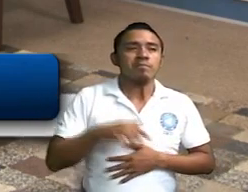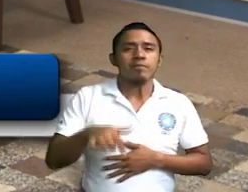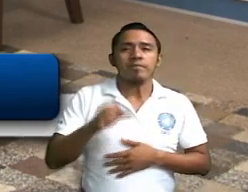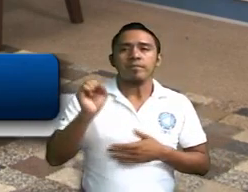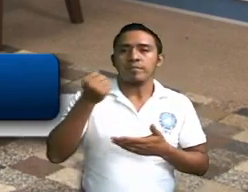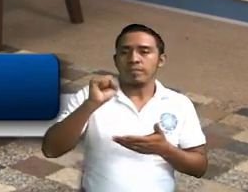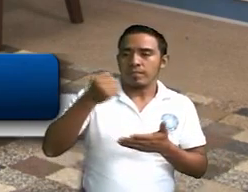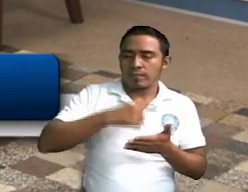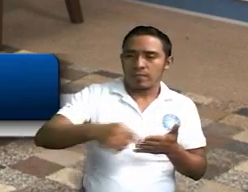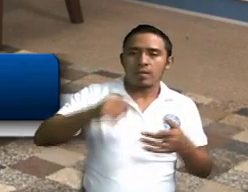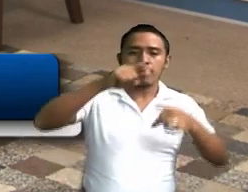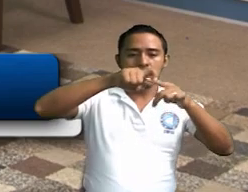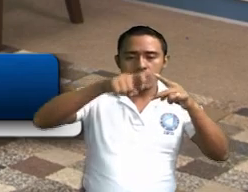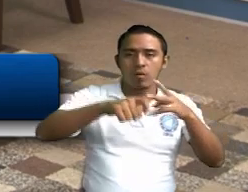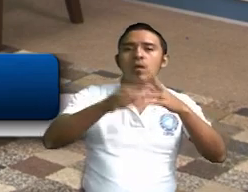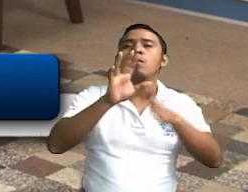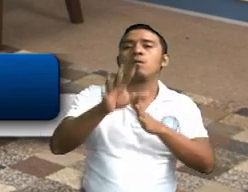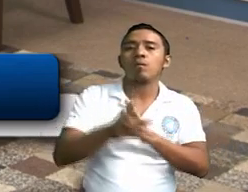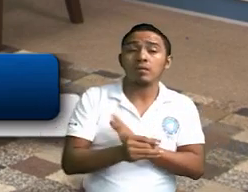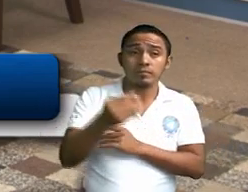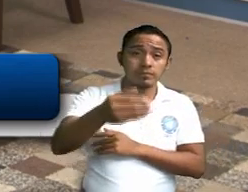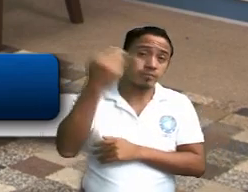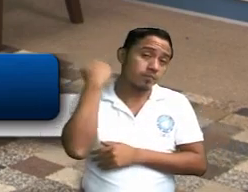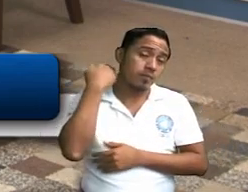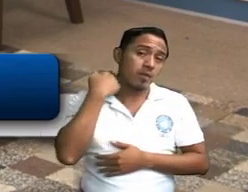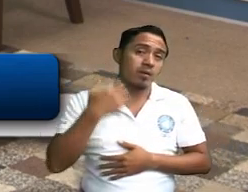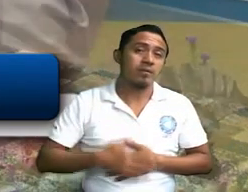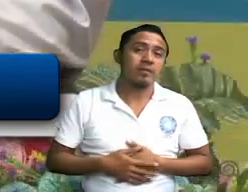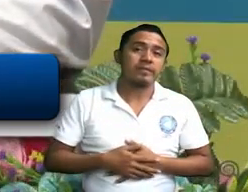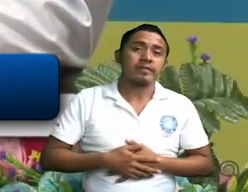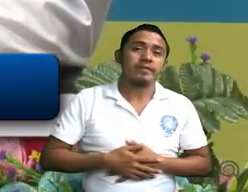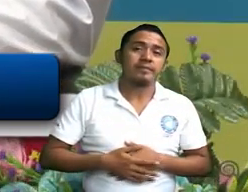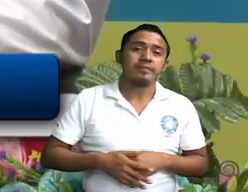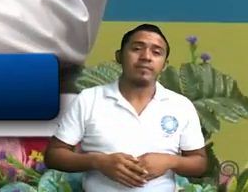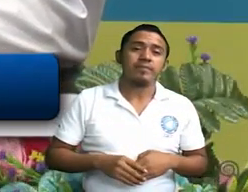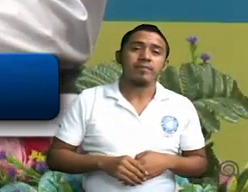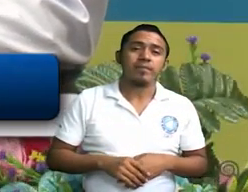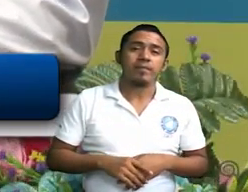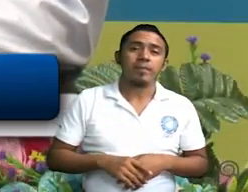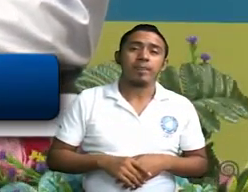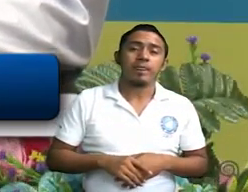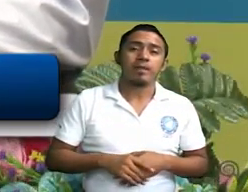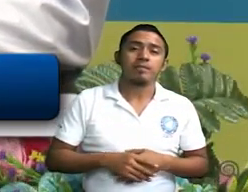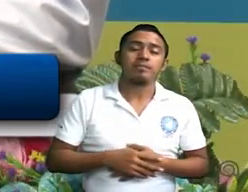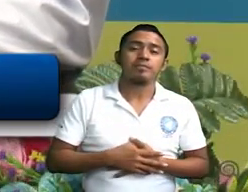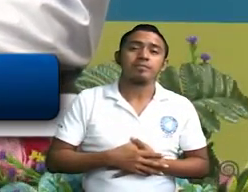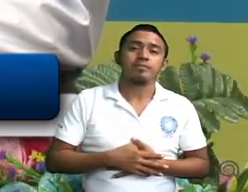semanalmente, y qué costo tiene? Porque tiene un costo, obviamente, ¿verdad? Y aquí es completamente gratuito.